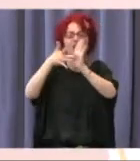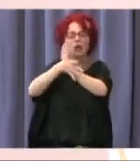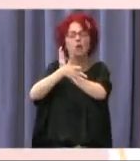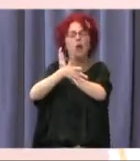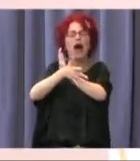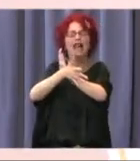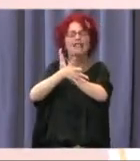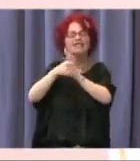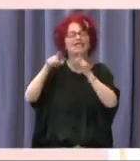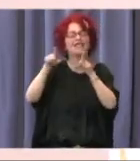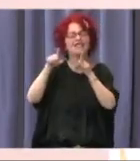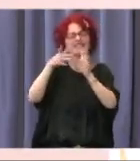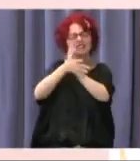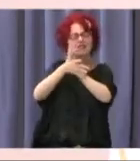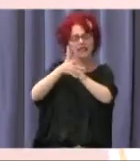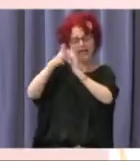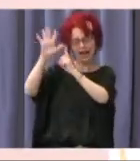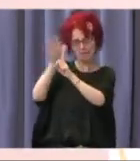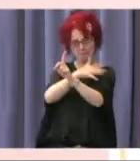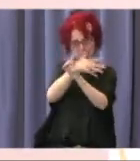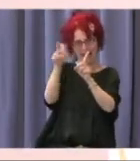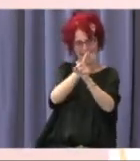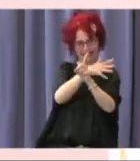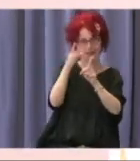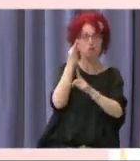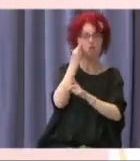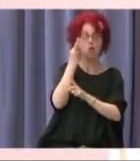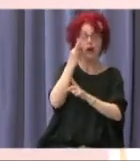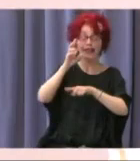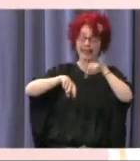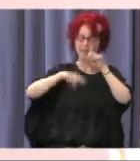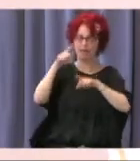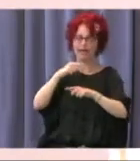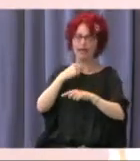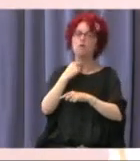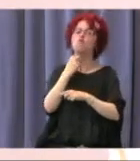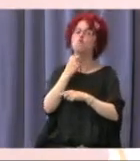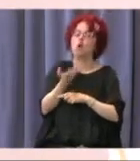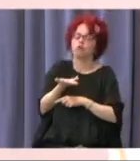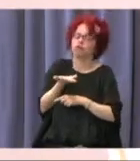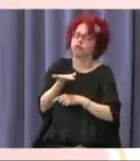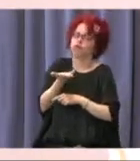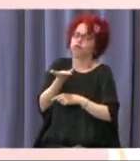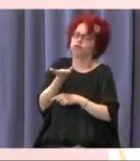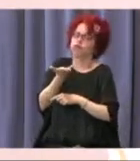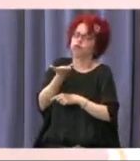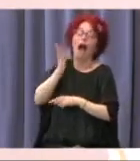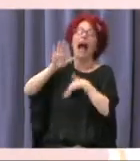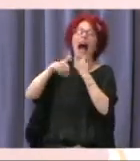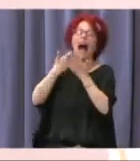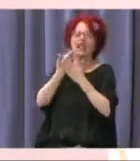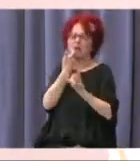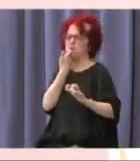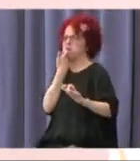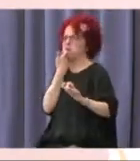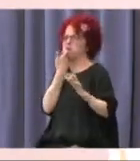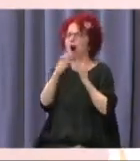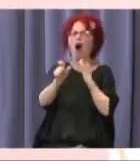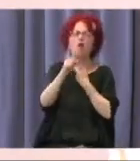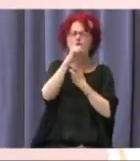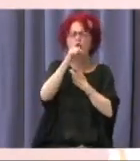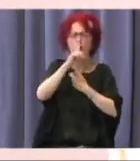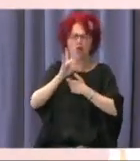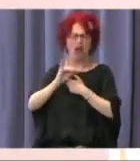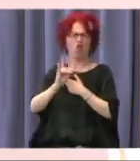escalera en ascensión de las que hablábamos antes, uno va subiendo el tono, hasta que llega el insulto. Zuta, puta,